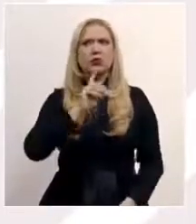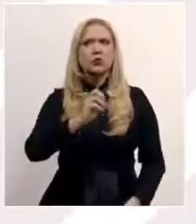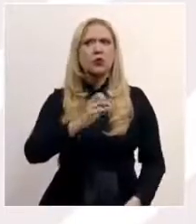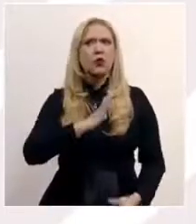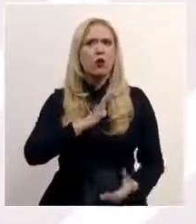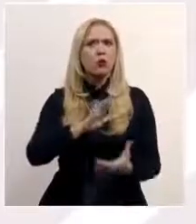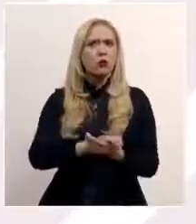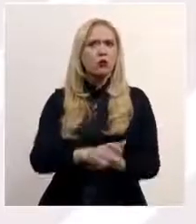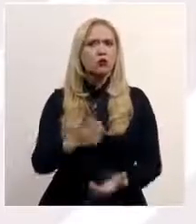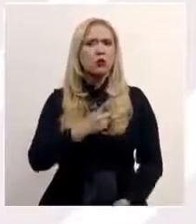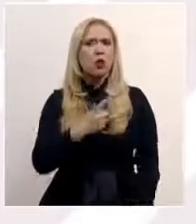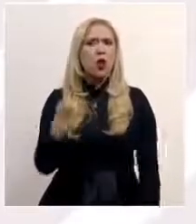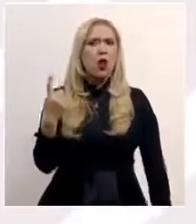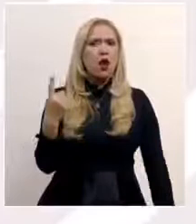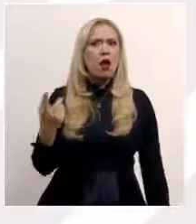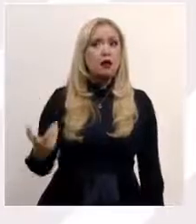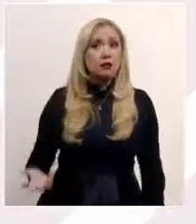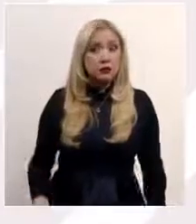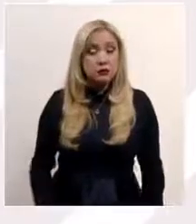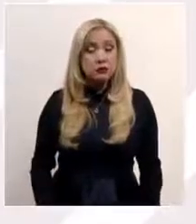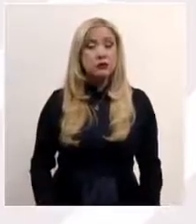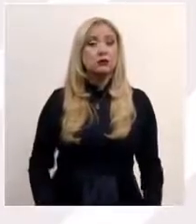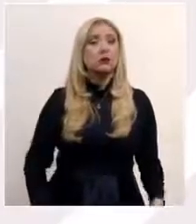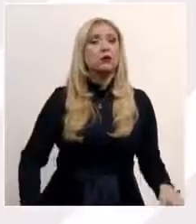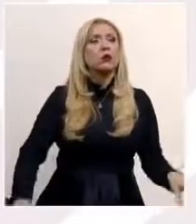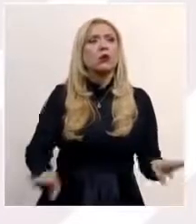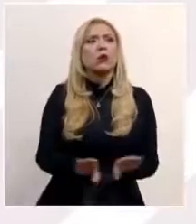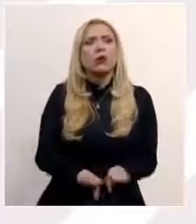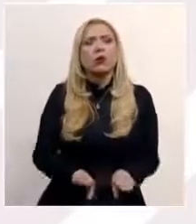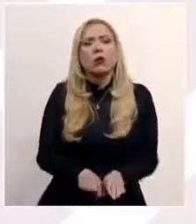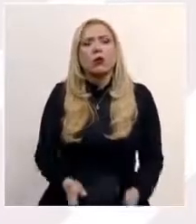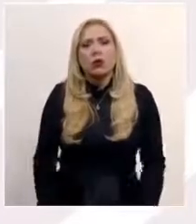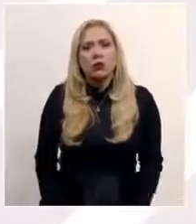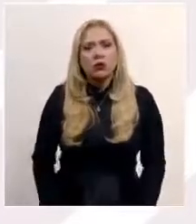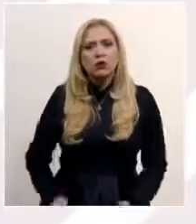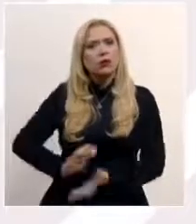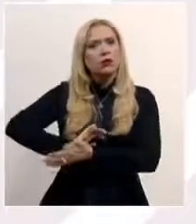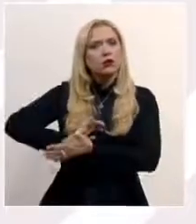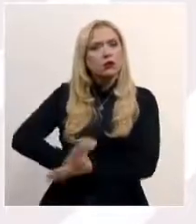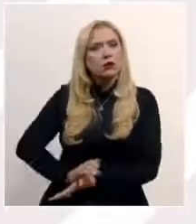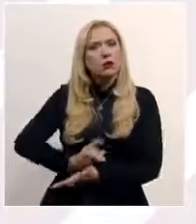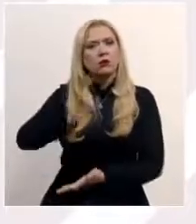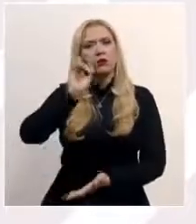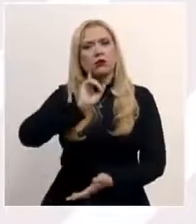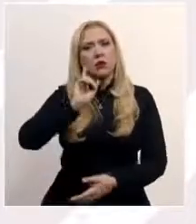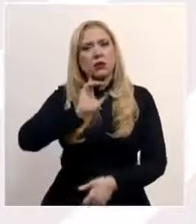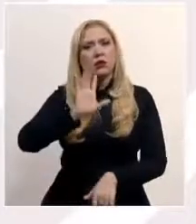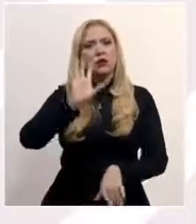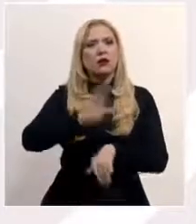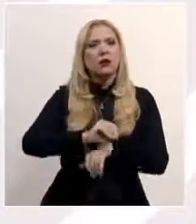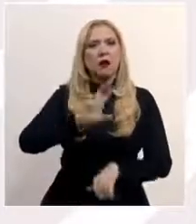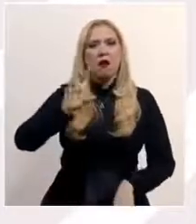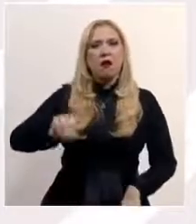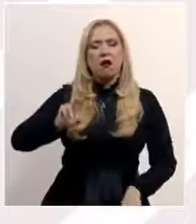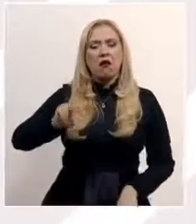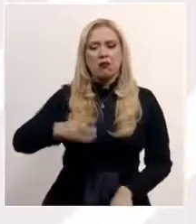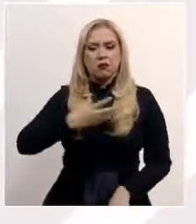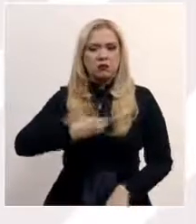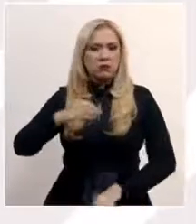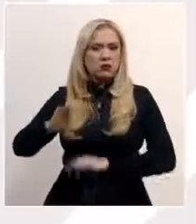nuestro país. Entonces, en ese sentido, pues, ¿cómo impacta todo esto en la discriminación hacia las mujeres, Alfonso? Y cómo